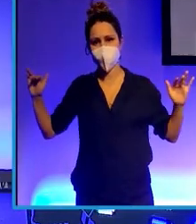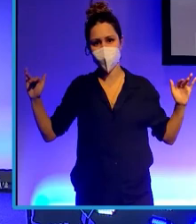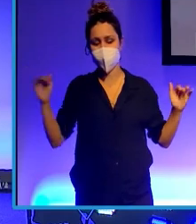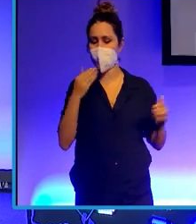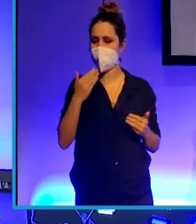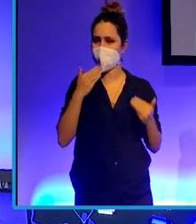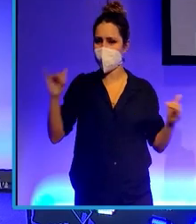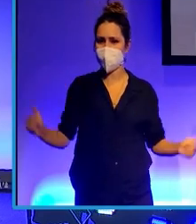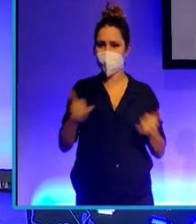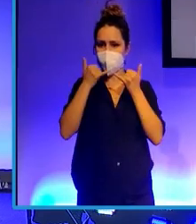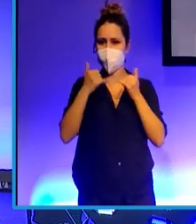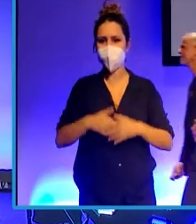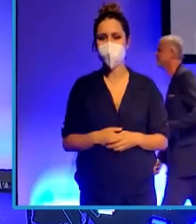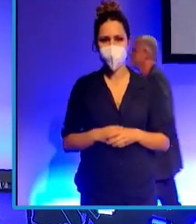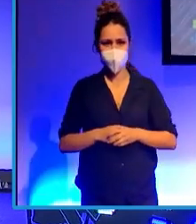Gracias.